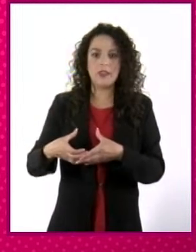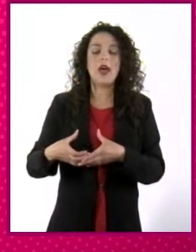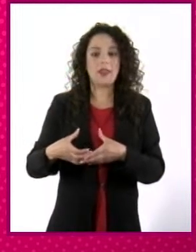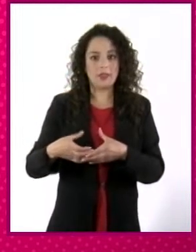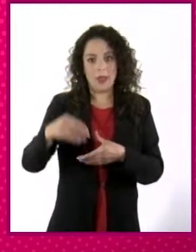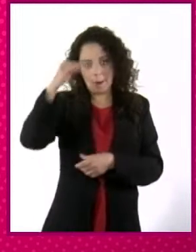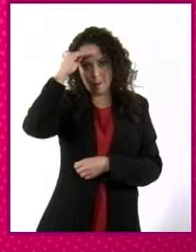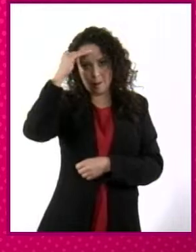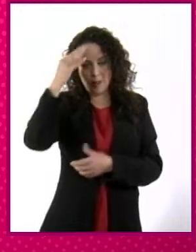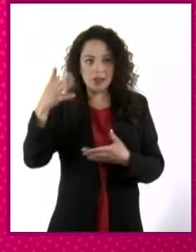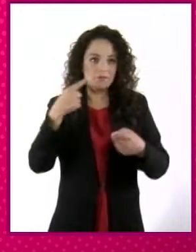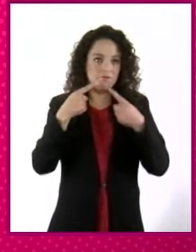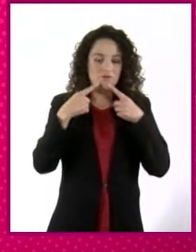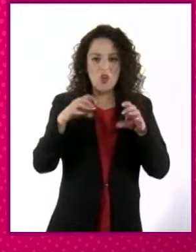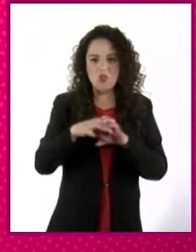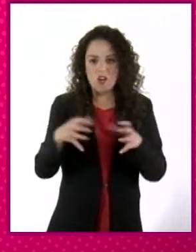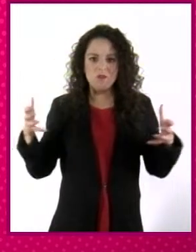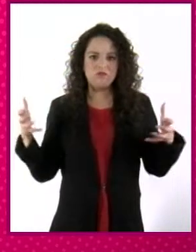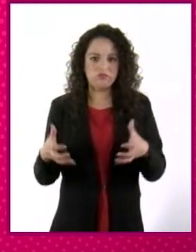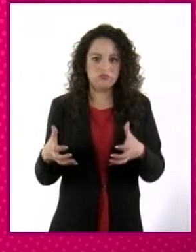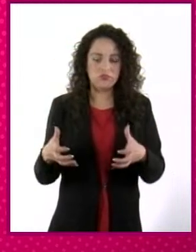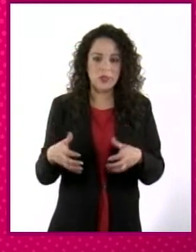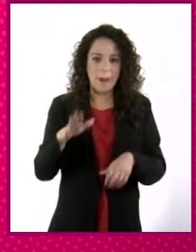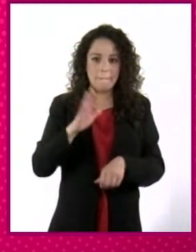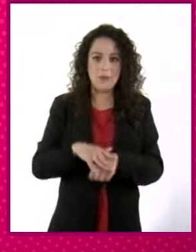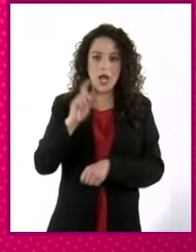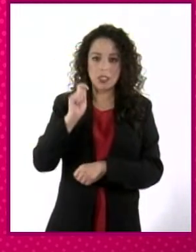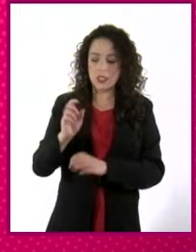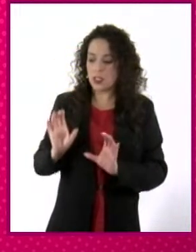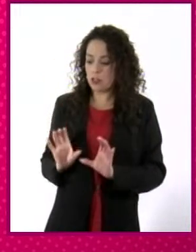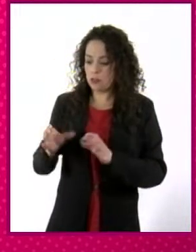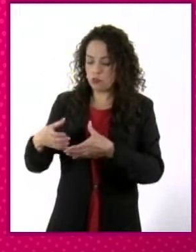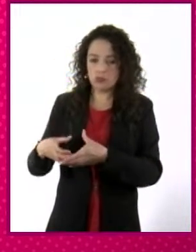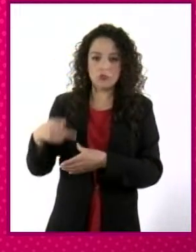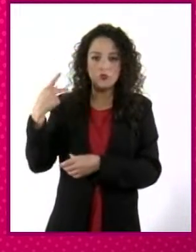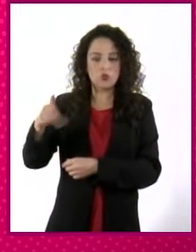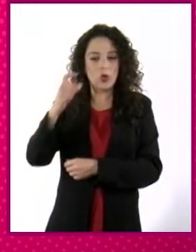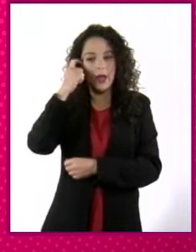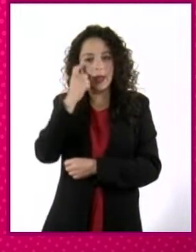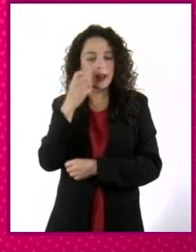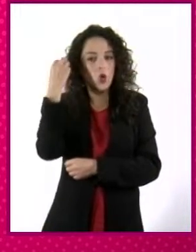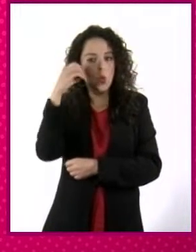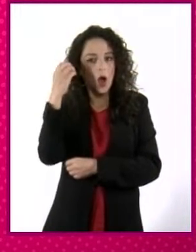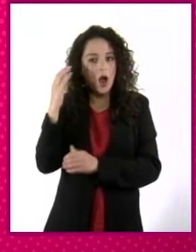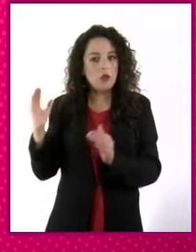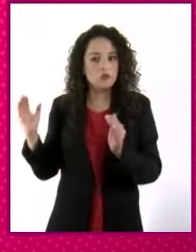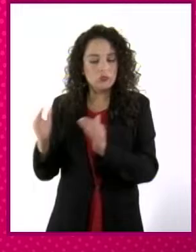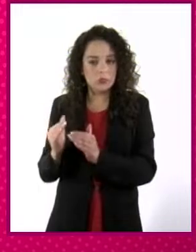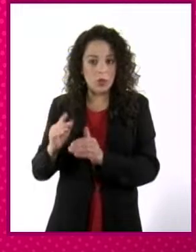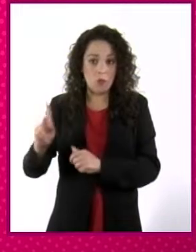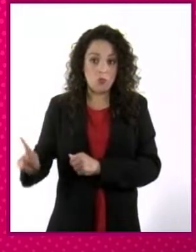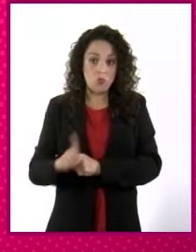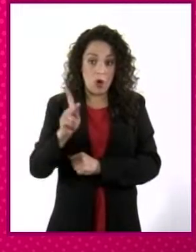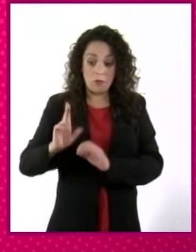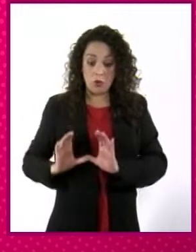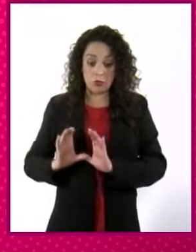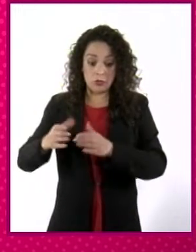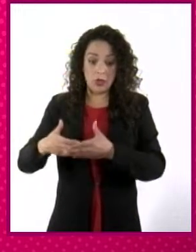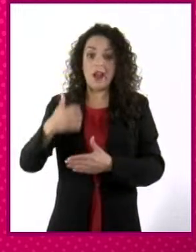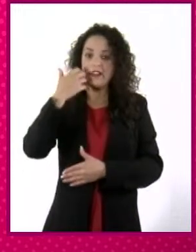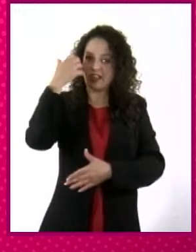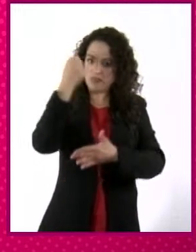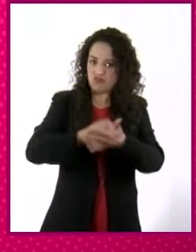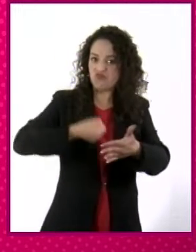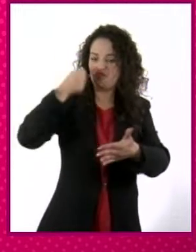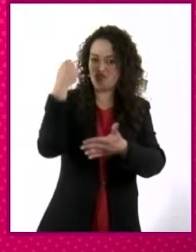pueblos afromexicanos, sobre todo de la Costa Chica de Guerrero y Oaxaca, de poblaciones y comunidades que empezaron a